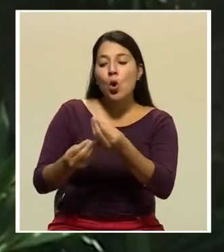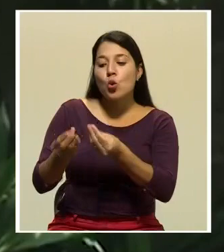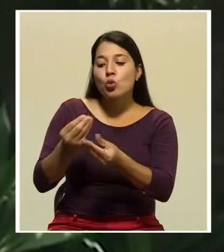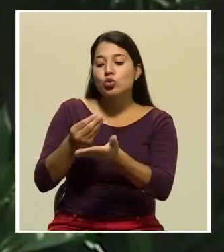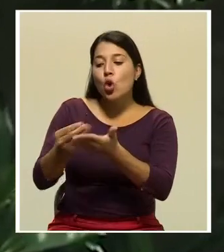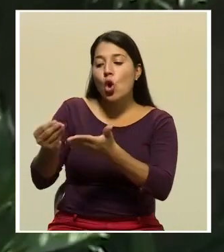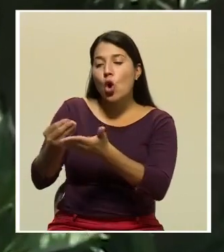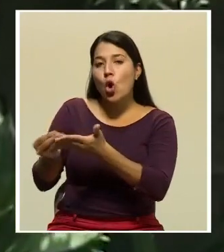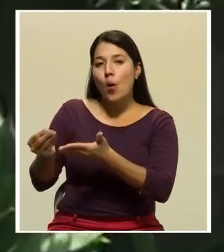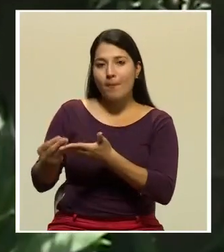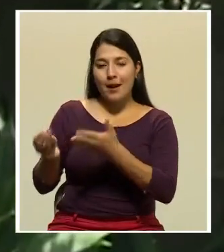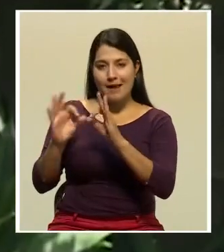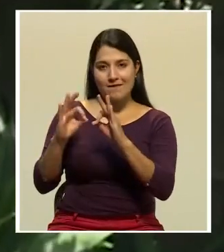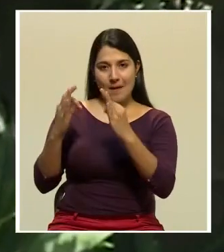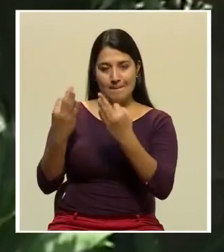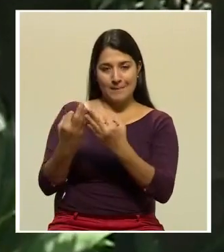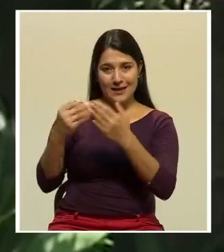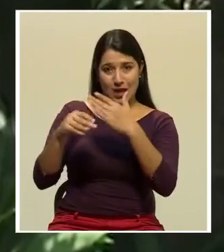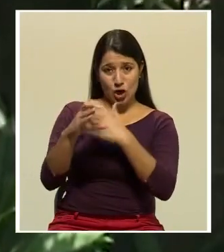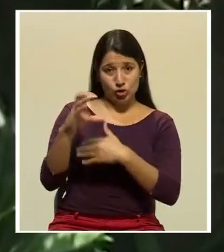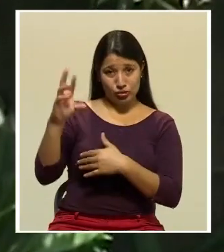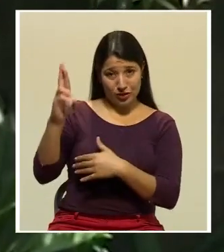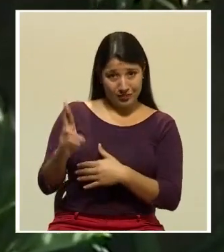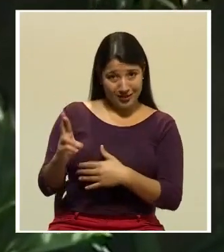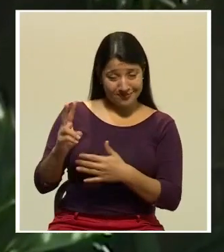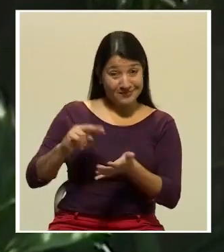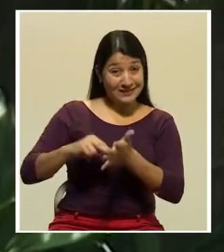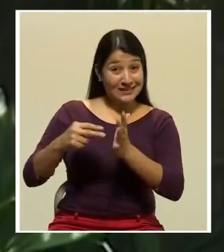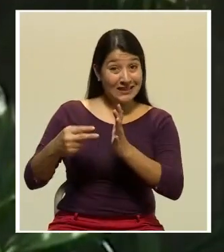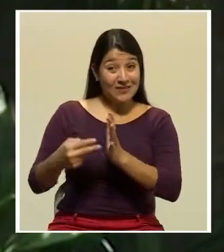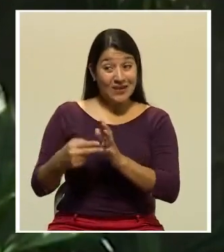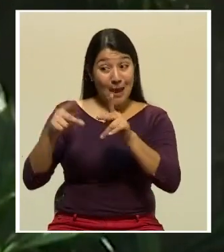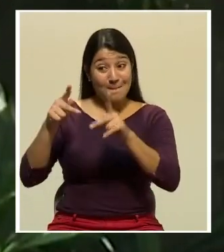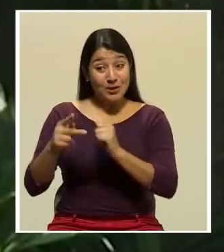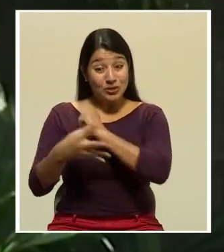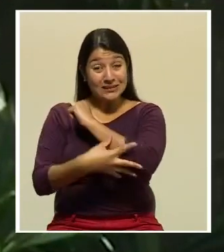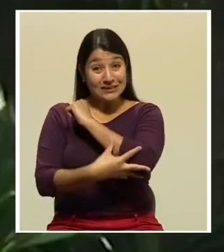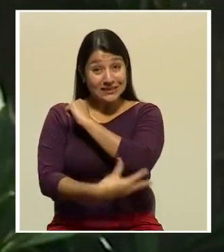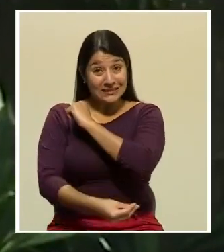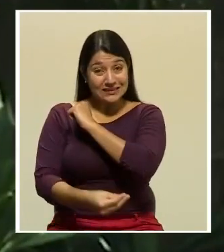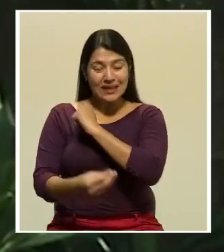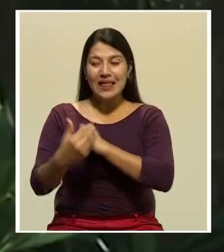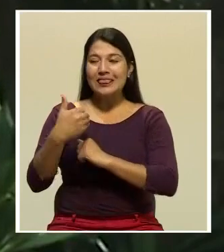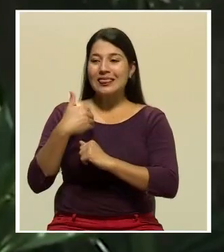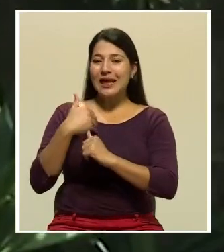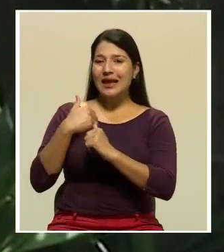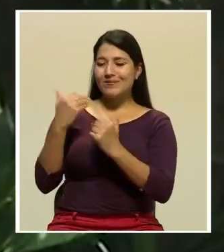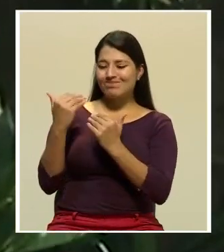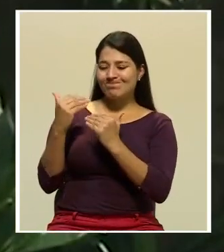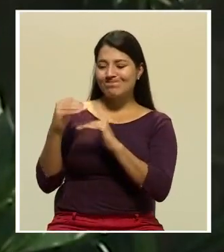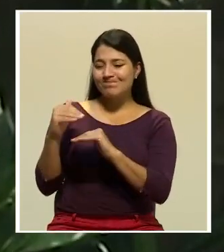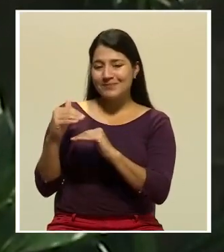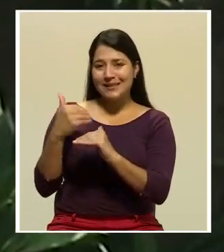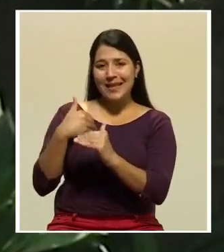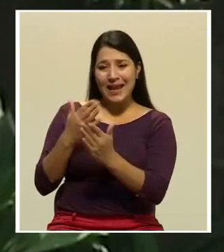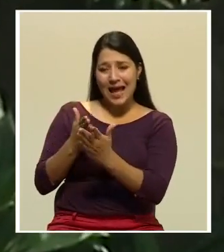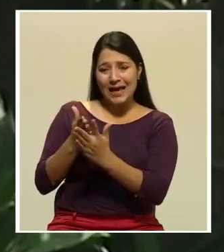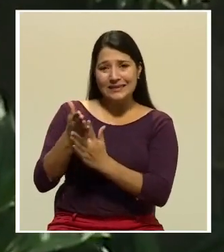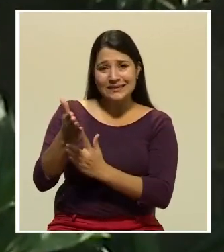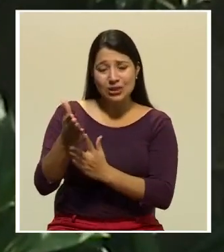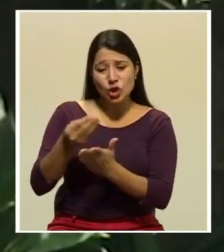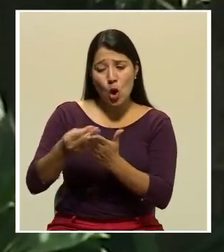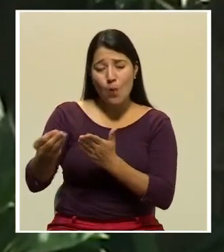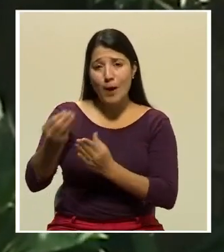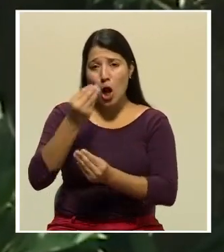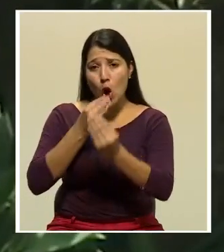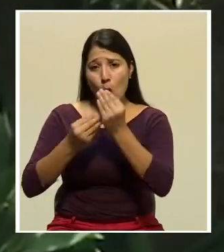eso hace que las personas de escasos recursos tengan un menor acceso a alimentos saludables y por lo tanto entren en un